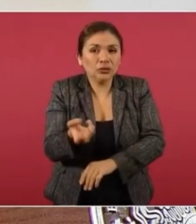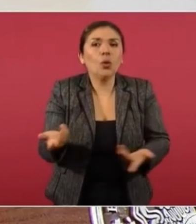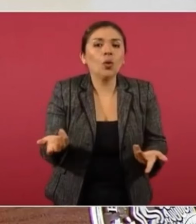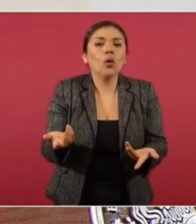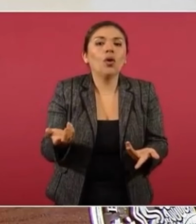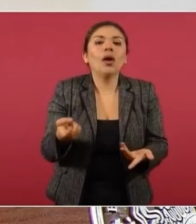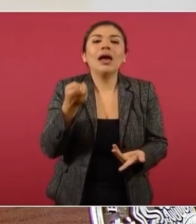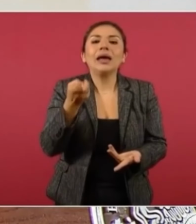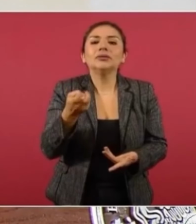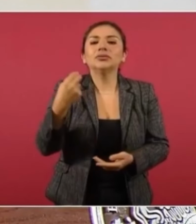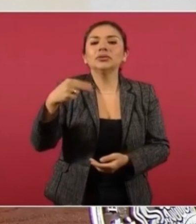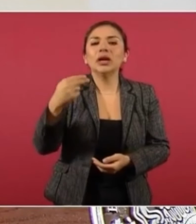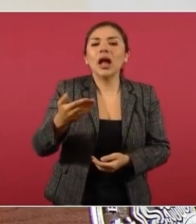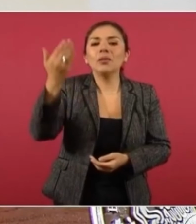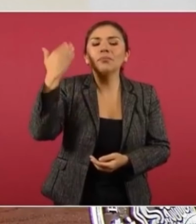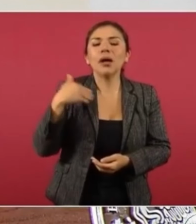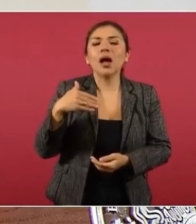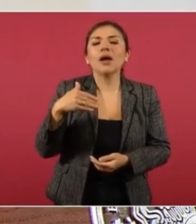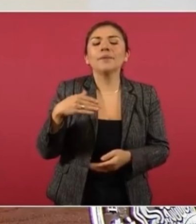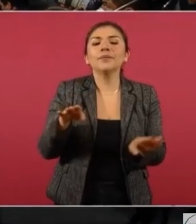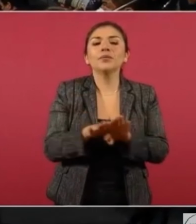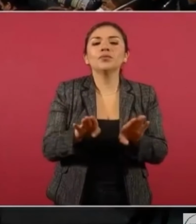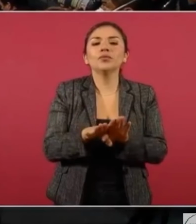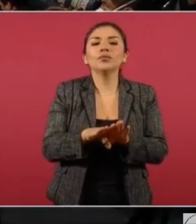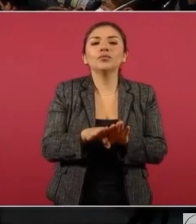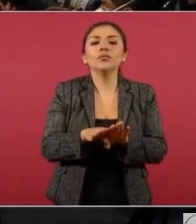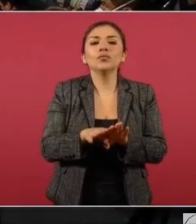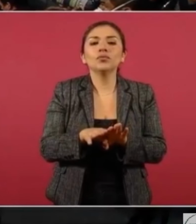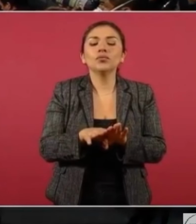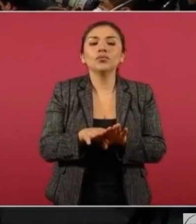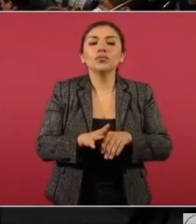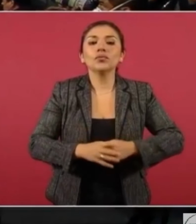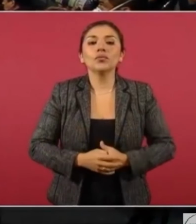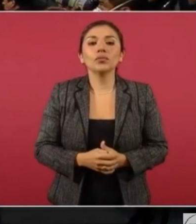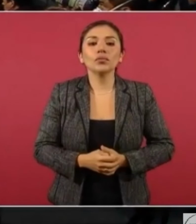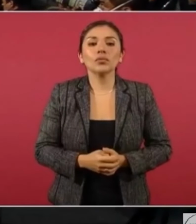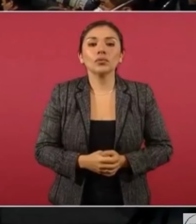le llamaban eufemísticamente